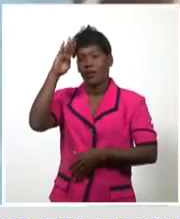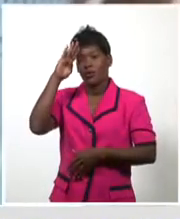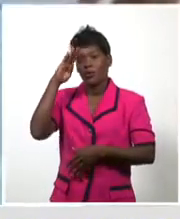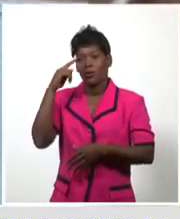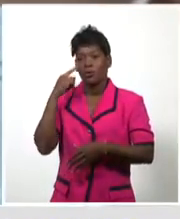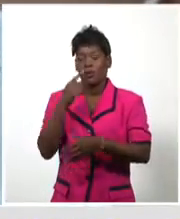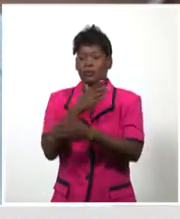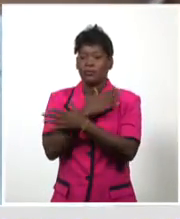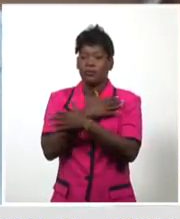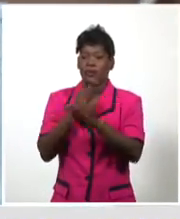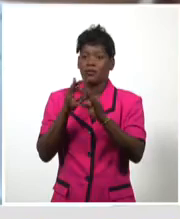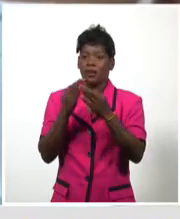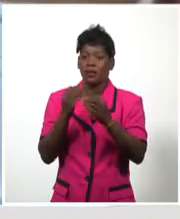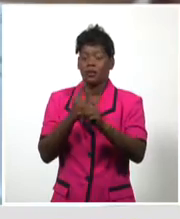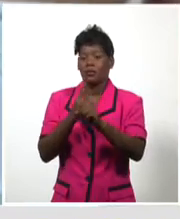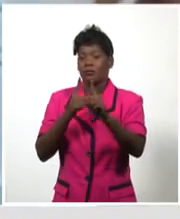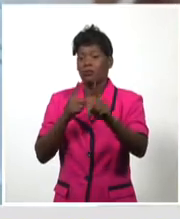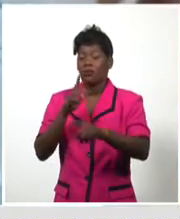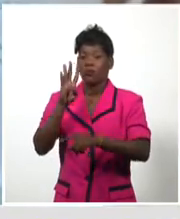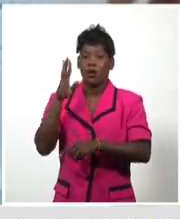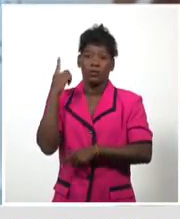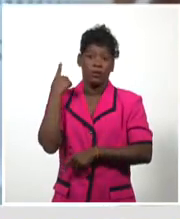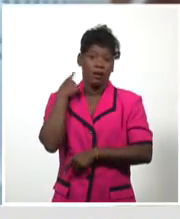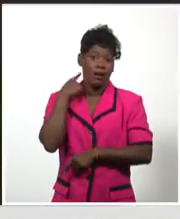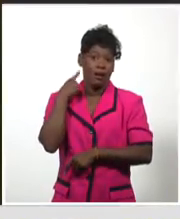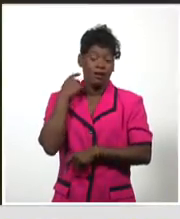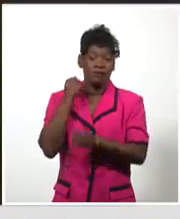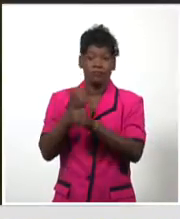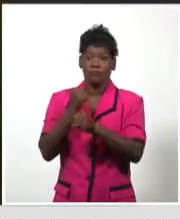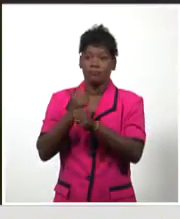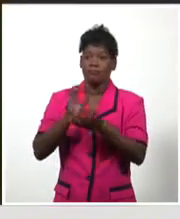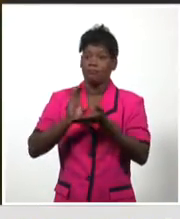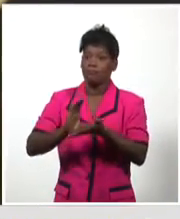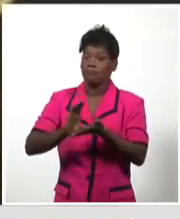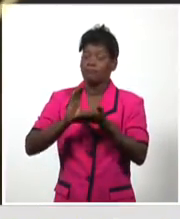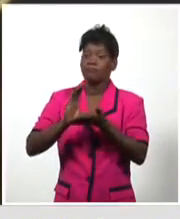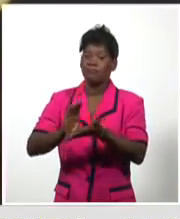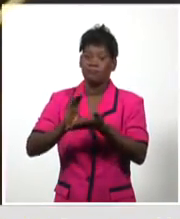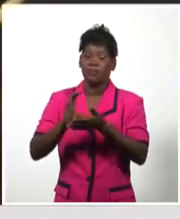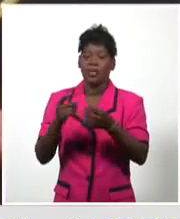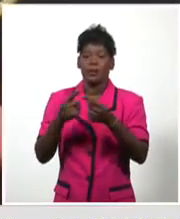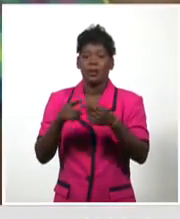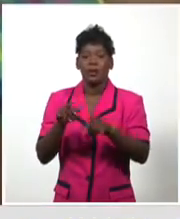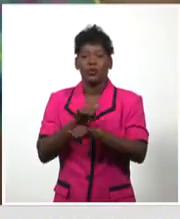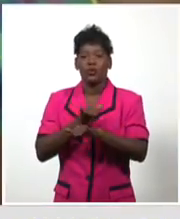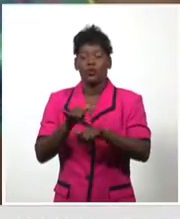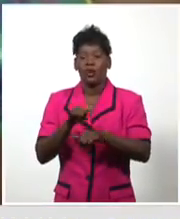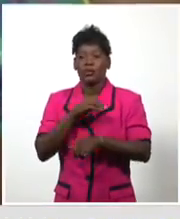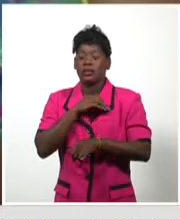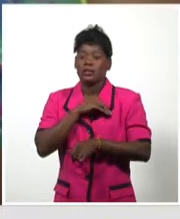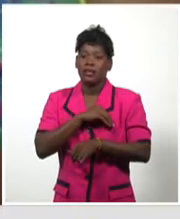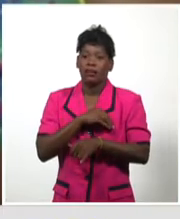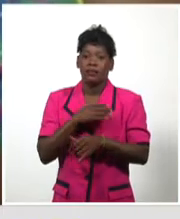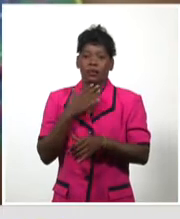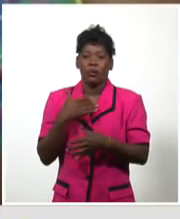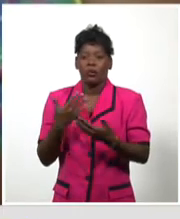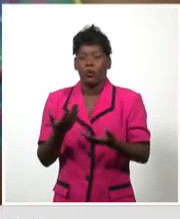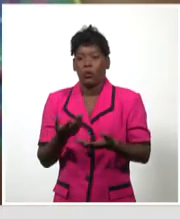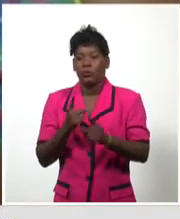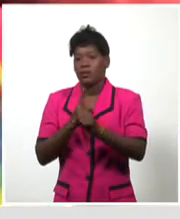distancia por 4 años de misión internacionalista, pero con la convicción de que no existen condicionamientos para los